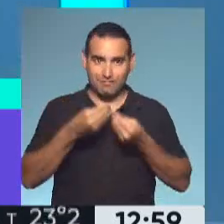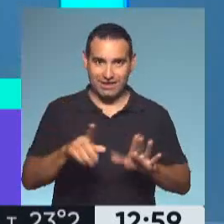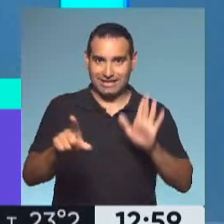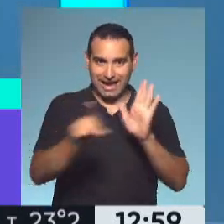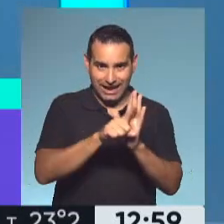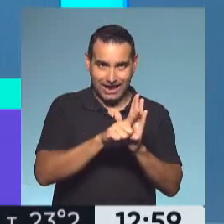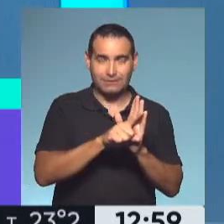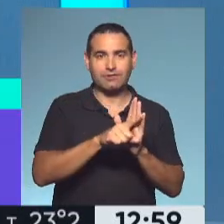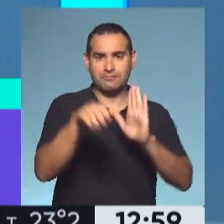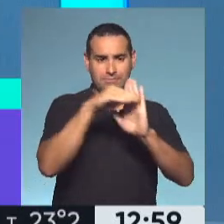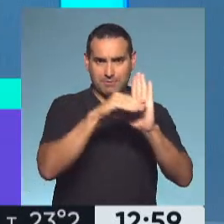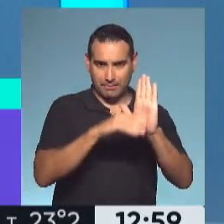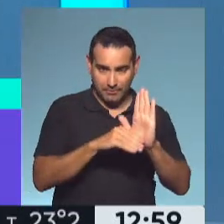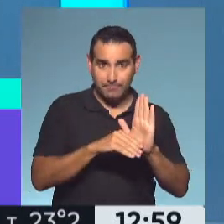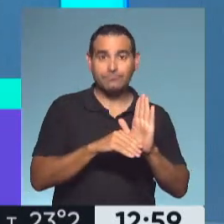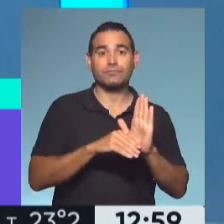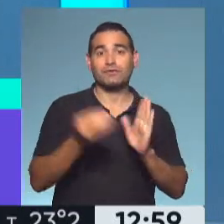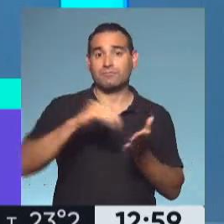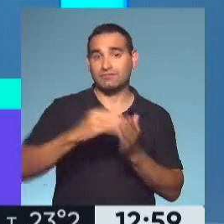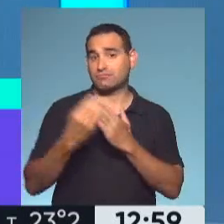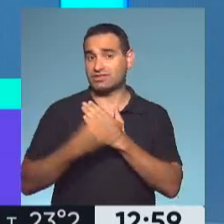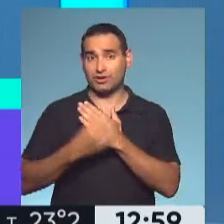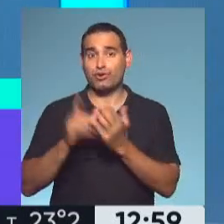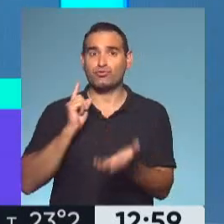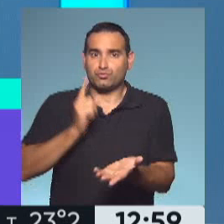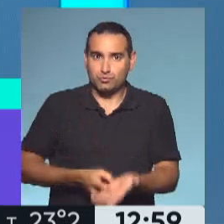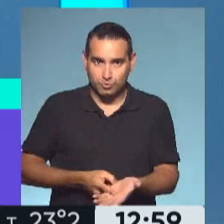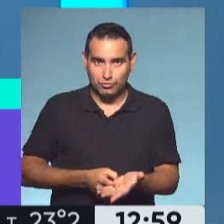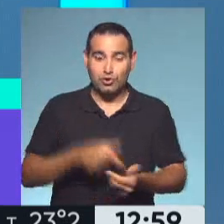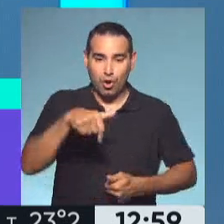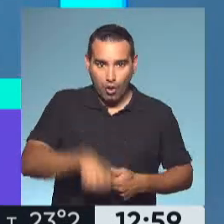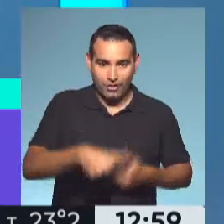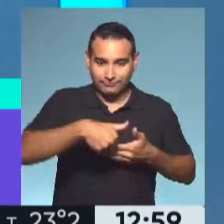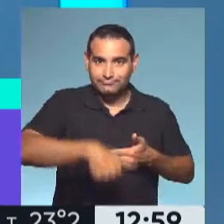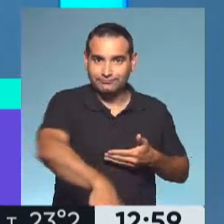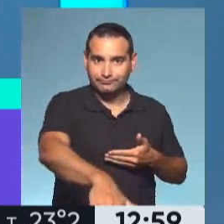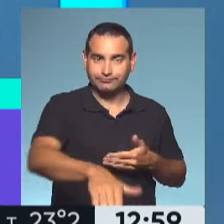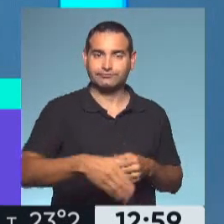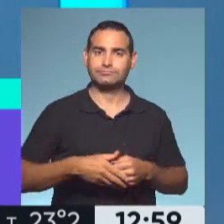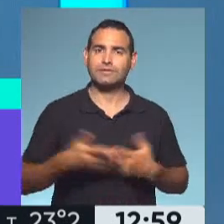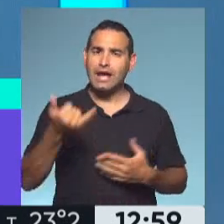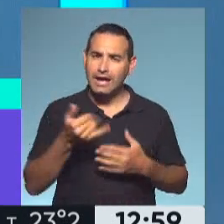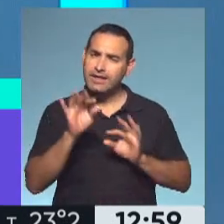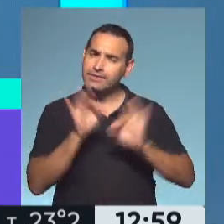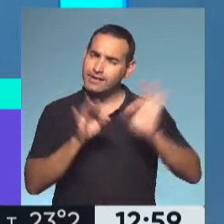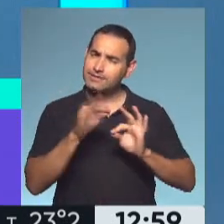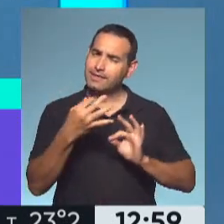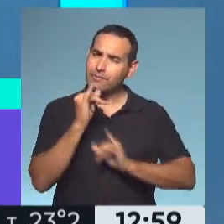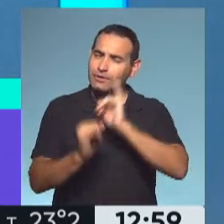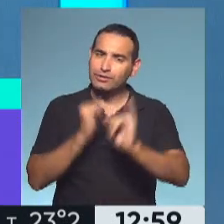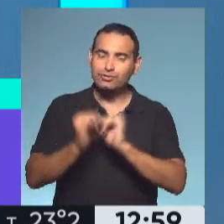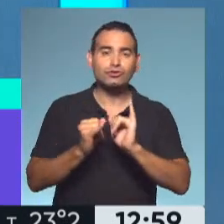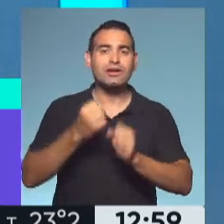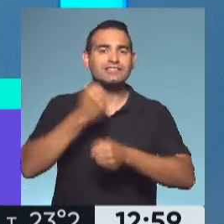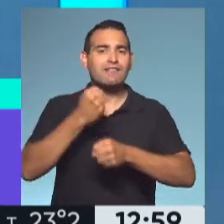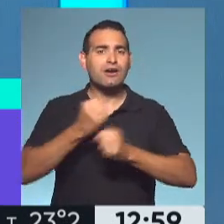con su reglamentación y la resolución ministerial que le da vida a partir de hoy. Bien, ahora, hay detalles que hay que hablar. El